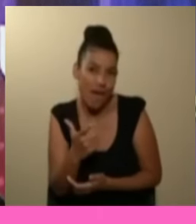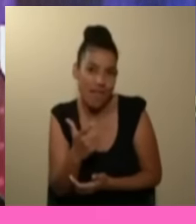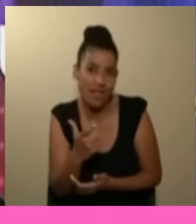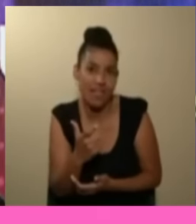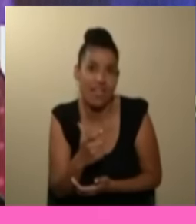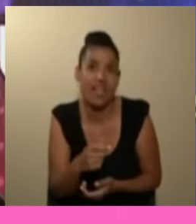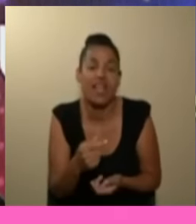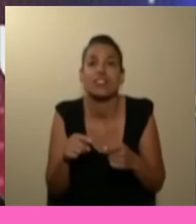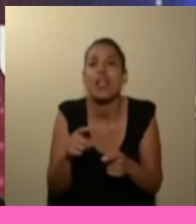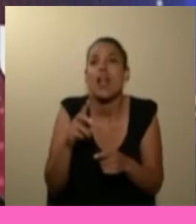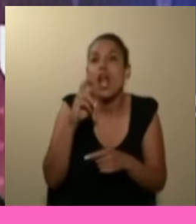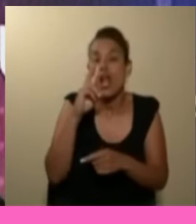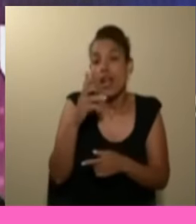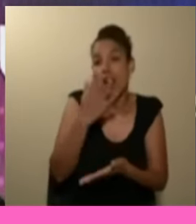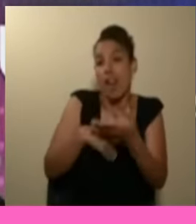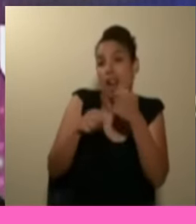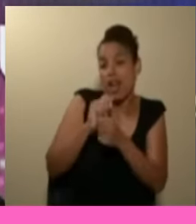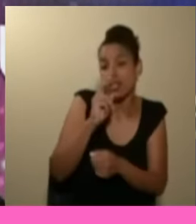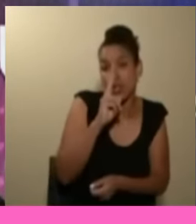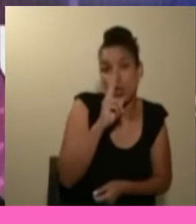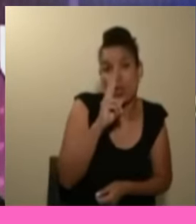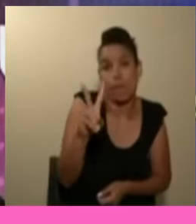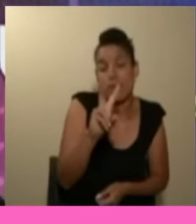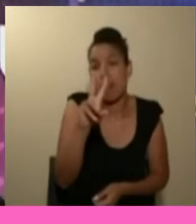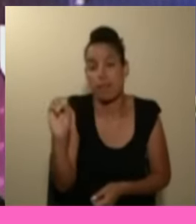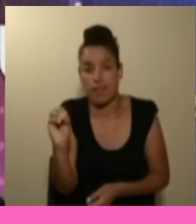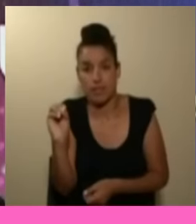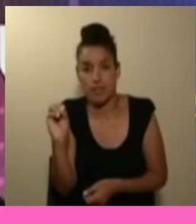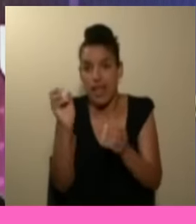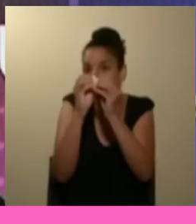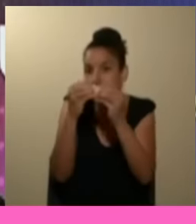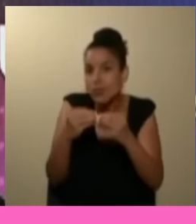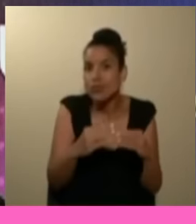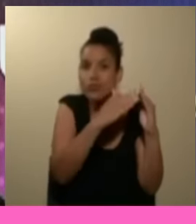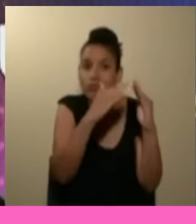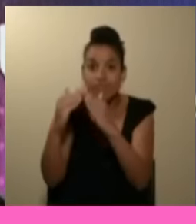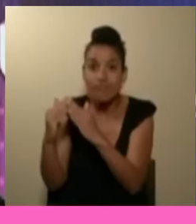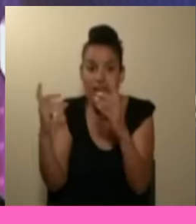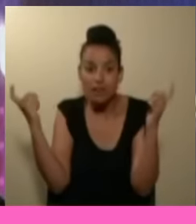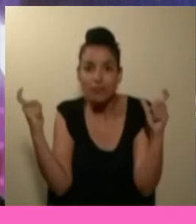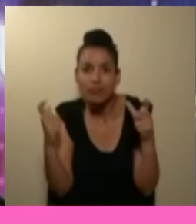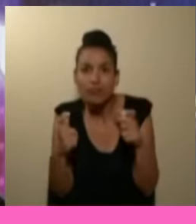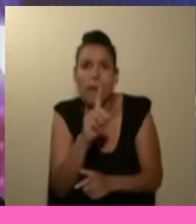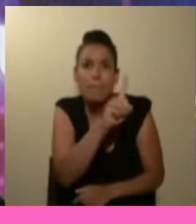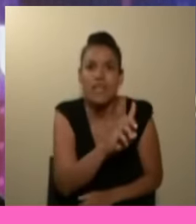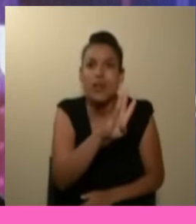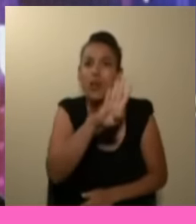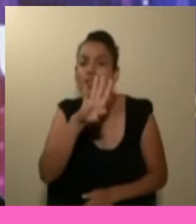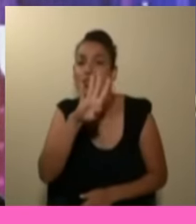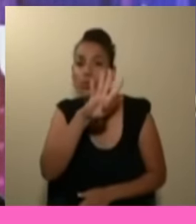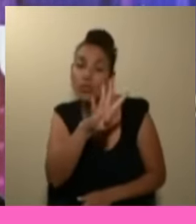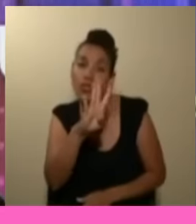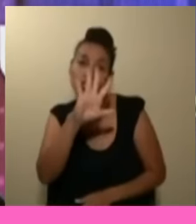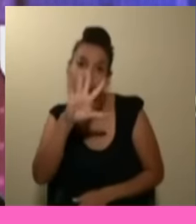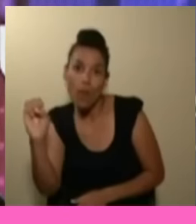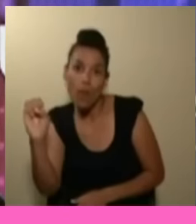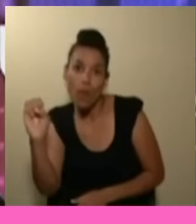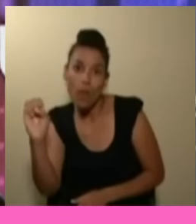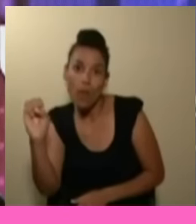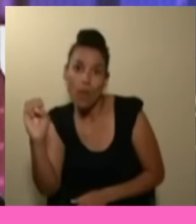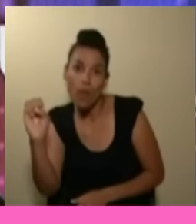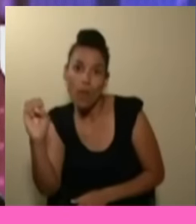fiscal. En 2020, el presupuesto de vivienda se redujo en 1.450 millones